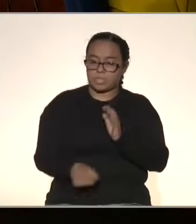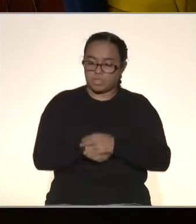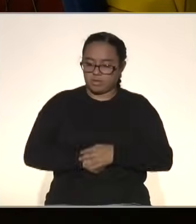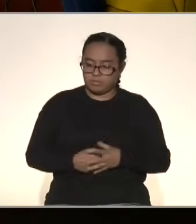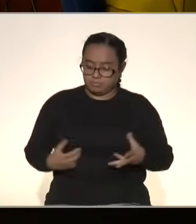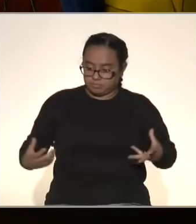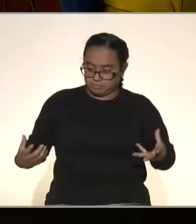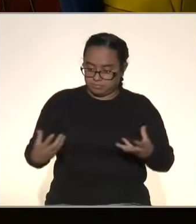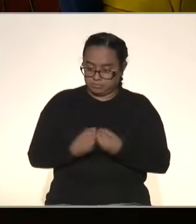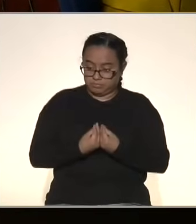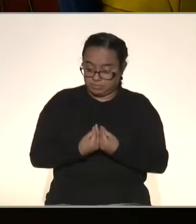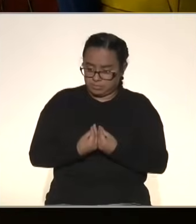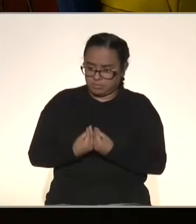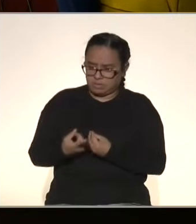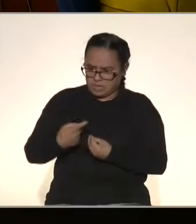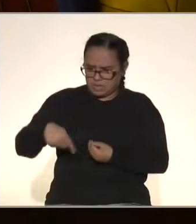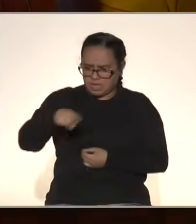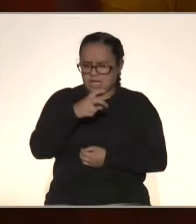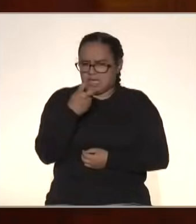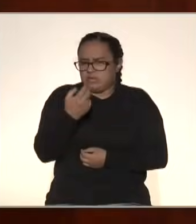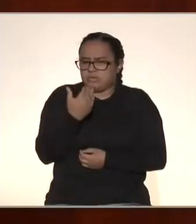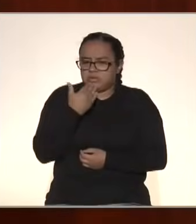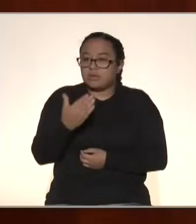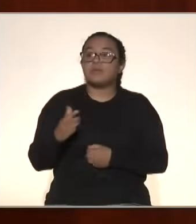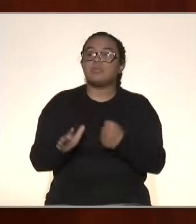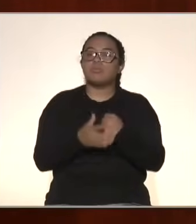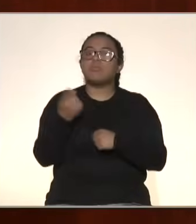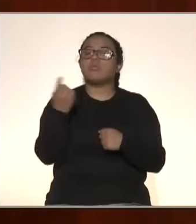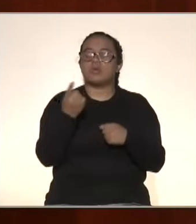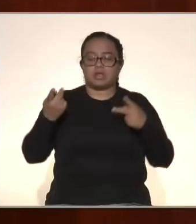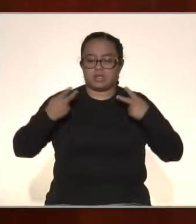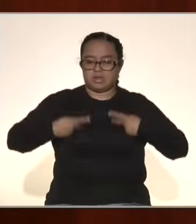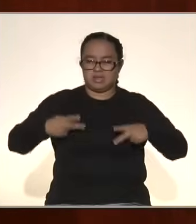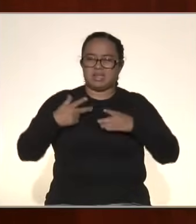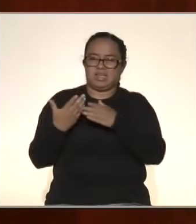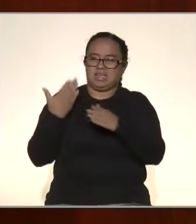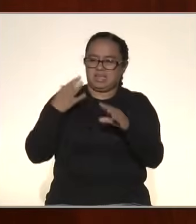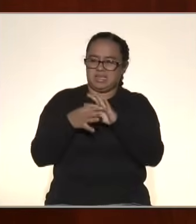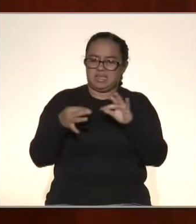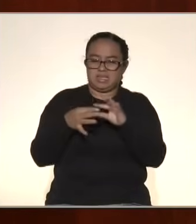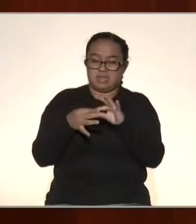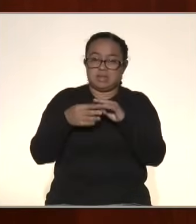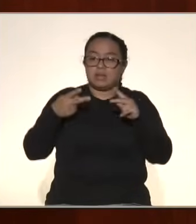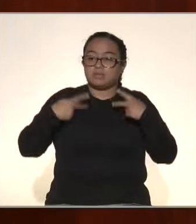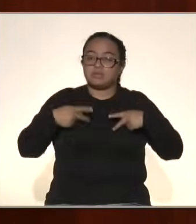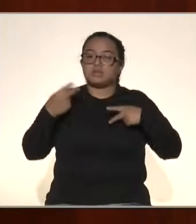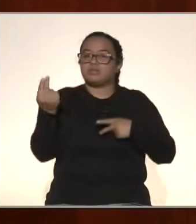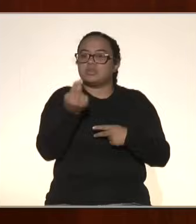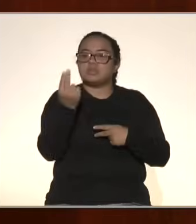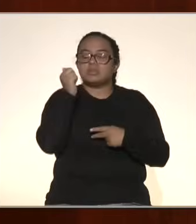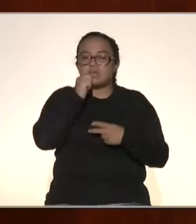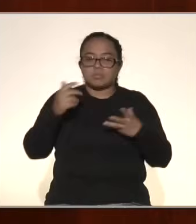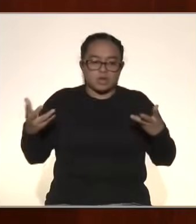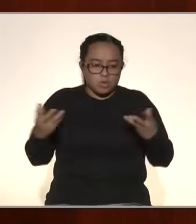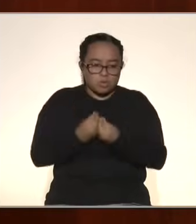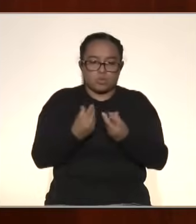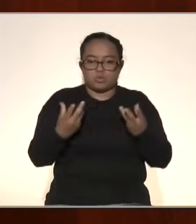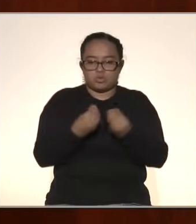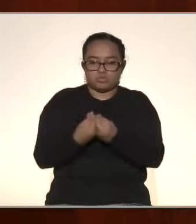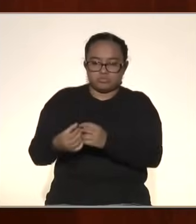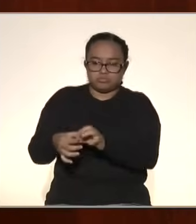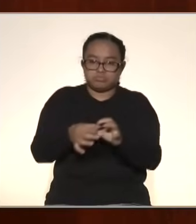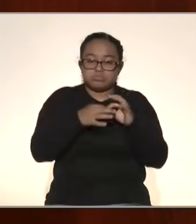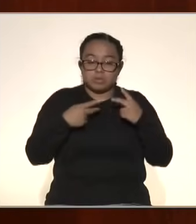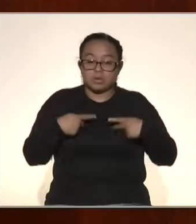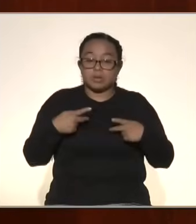reunirnos, la colectividad es algo bueno en general. Los seres humanos, Claro. como lo comentaba Gabriela, necesitamos ser colectivos, ¿vale?